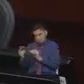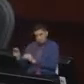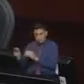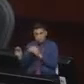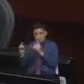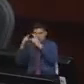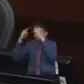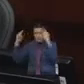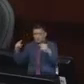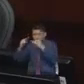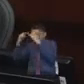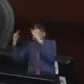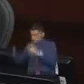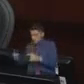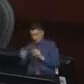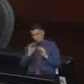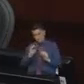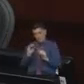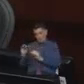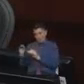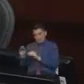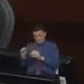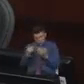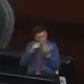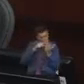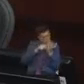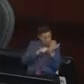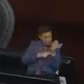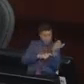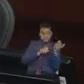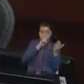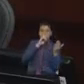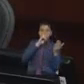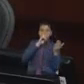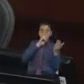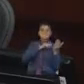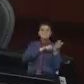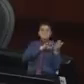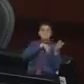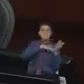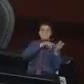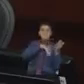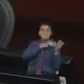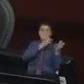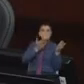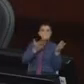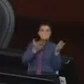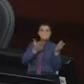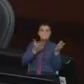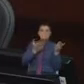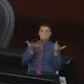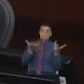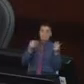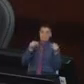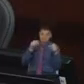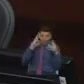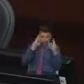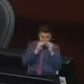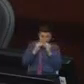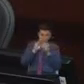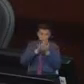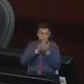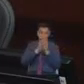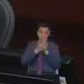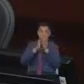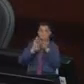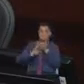si fueran de verano. No lo vi, señor sacerdote Francisco de Rux. Esto no va a reconciliar, porque además la verdad no